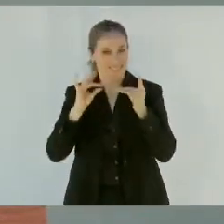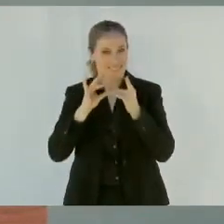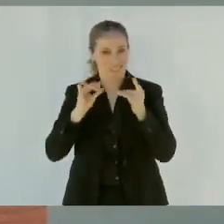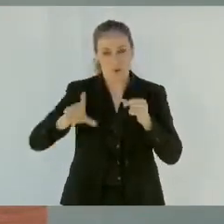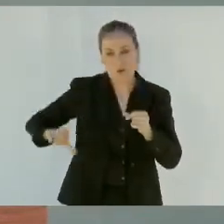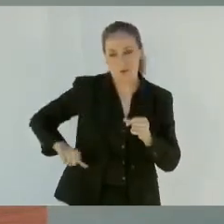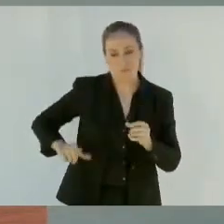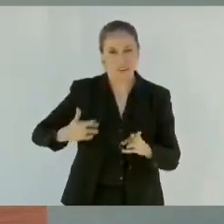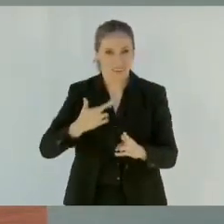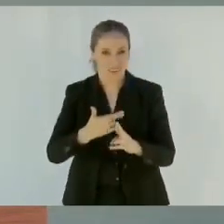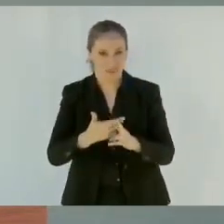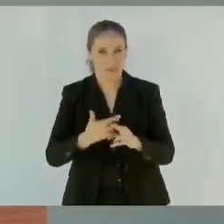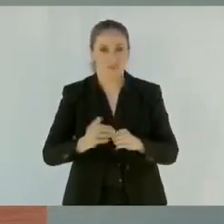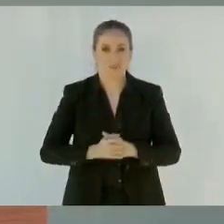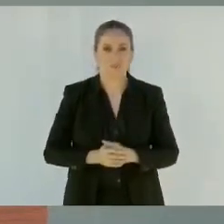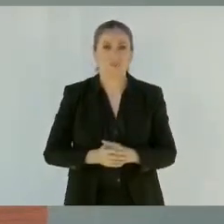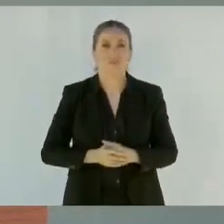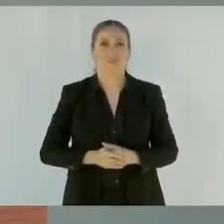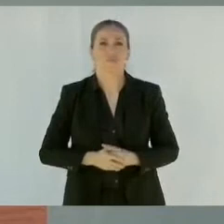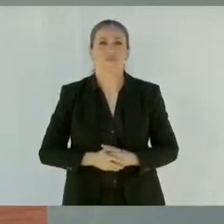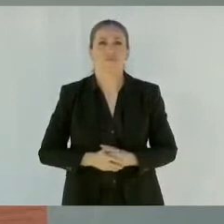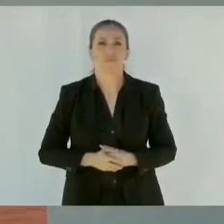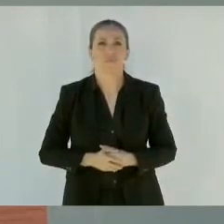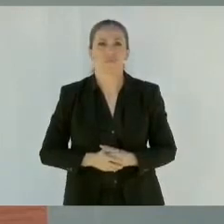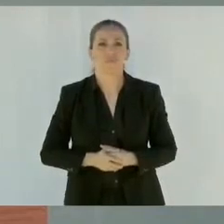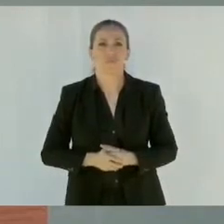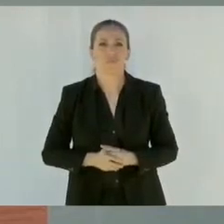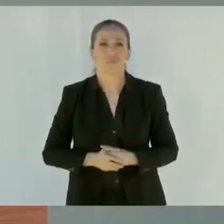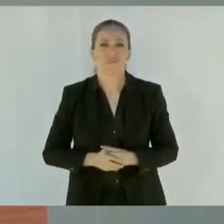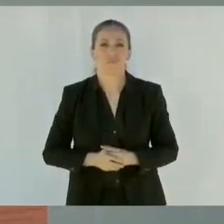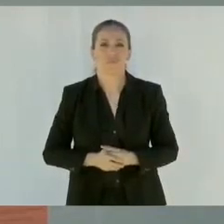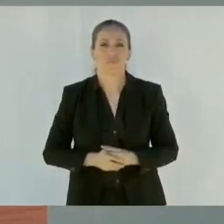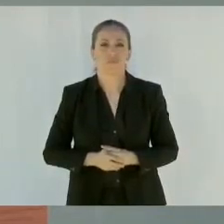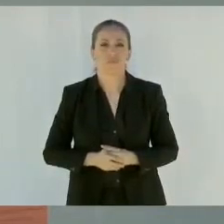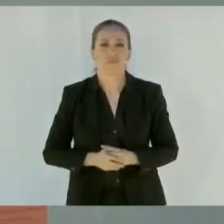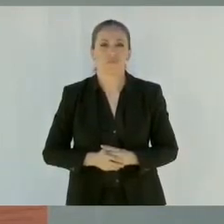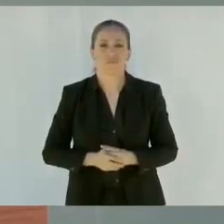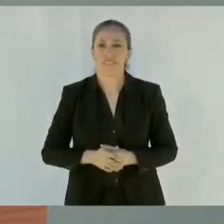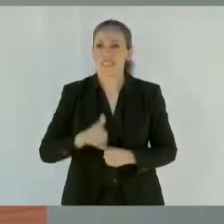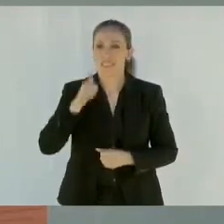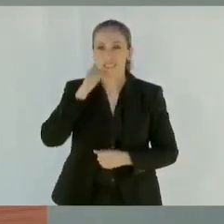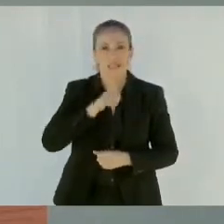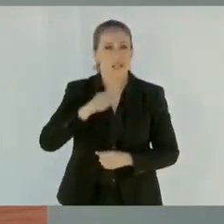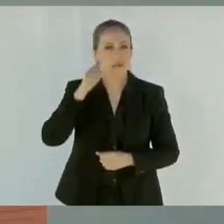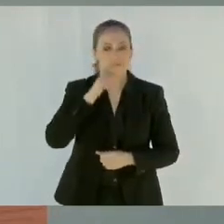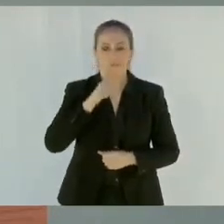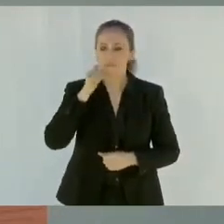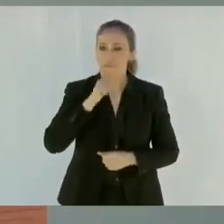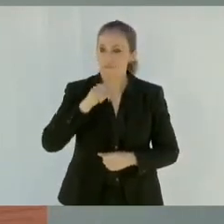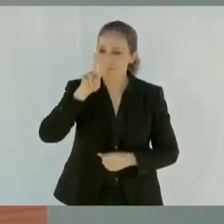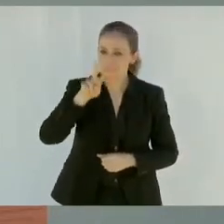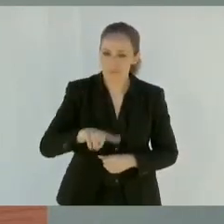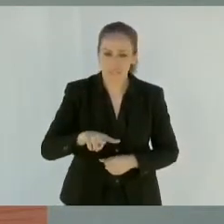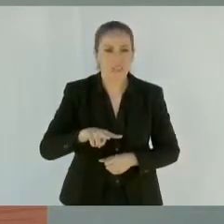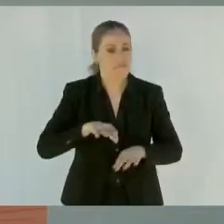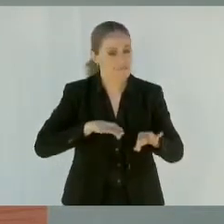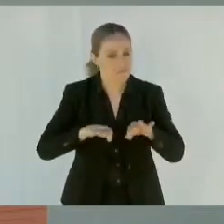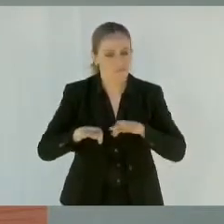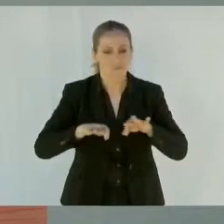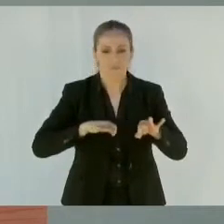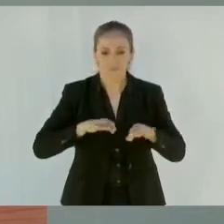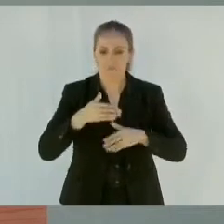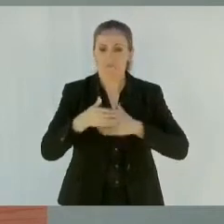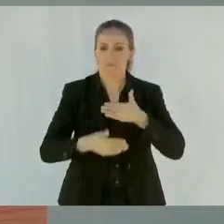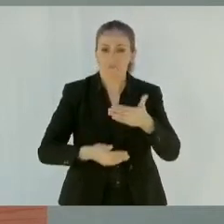es patente, como es un hecho, una realidad.